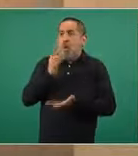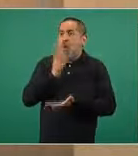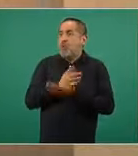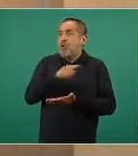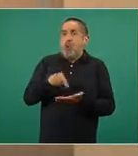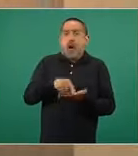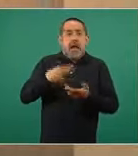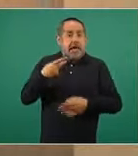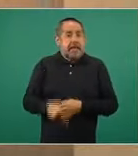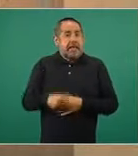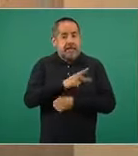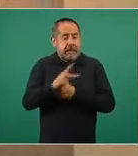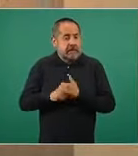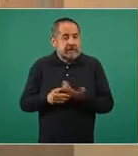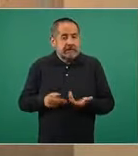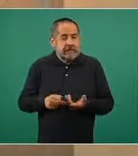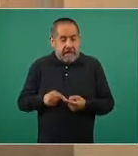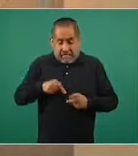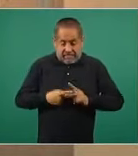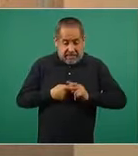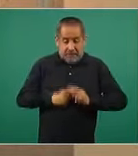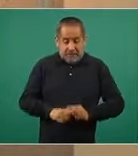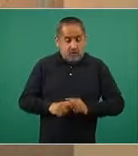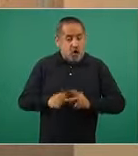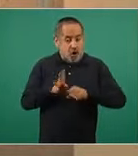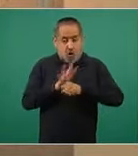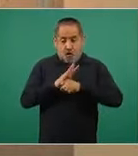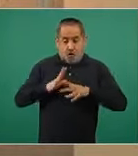es decir, esta enfermedad no circulaba de manera